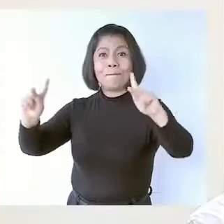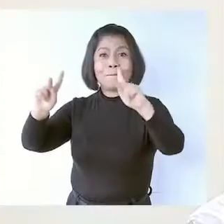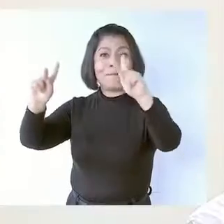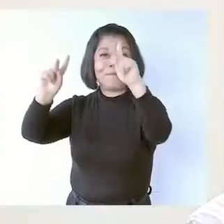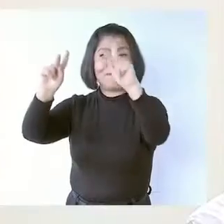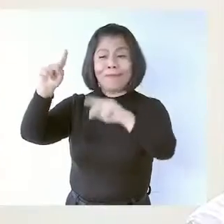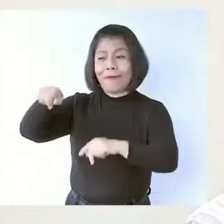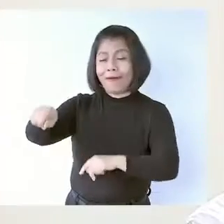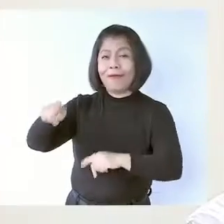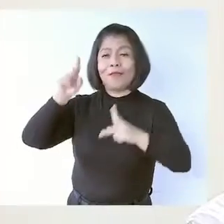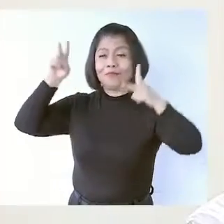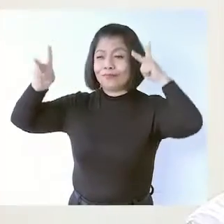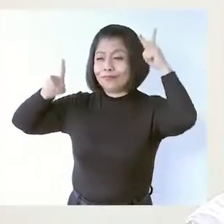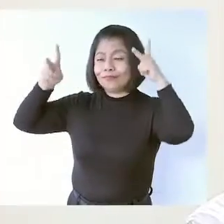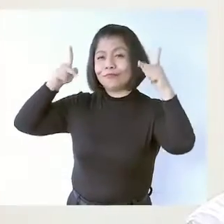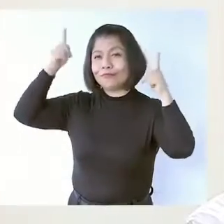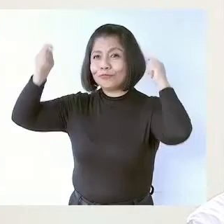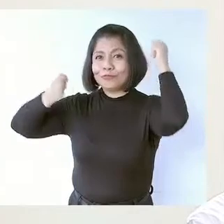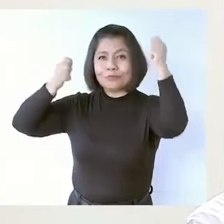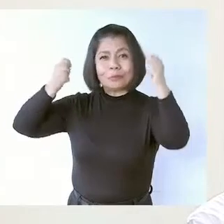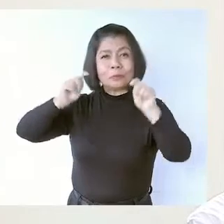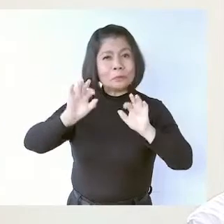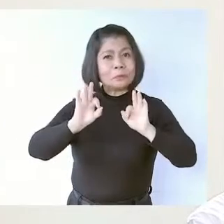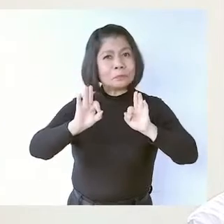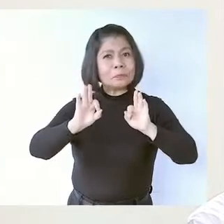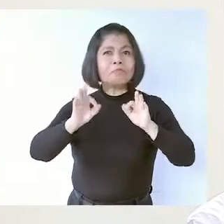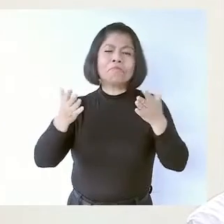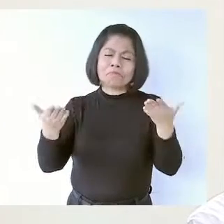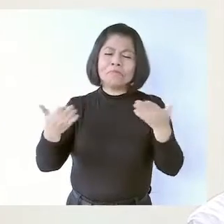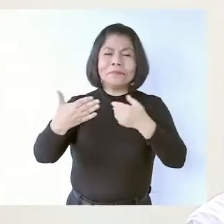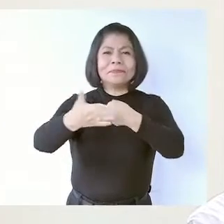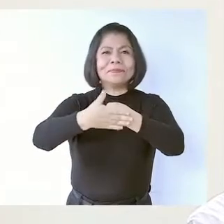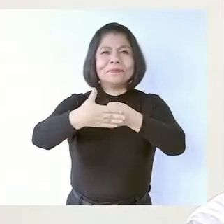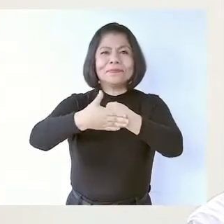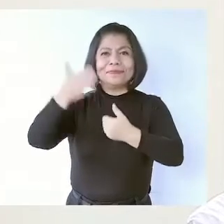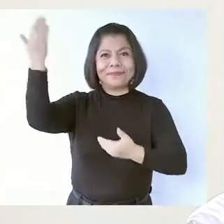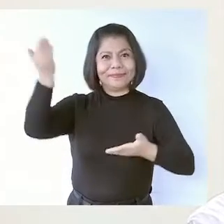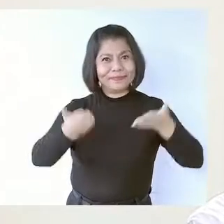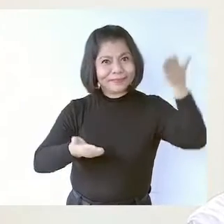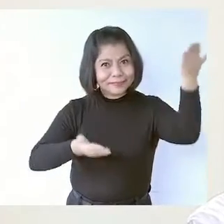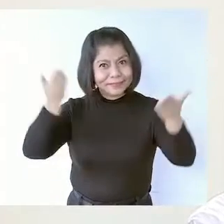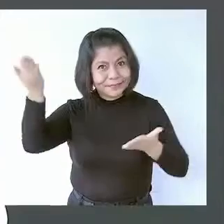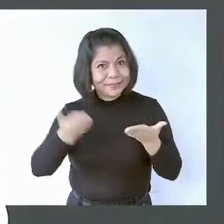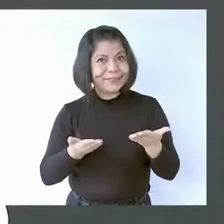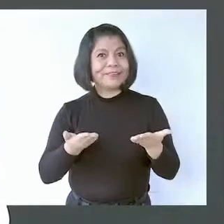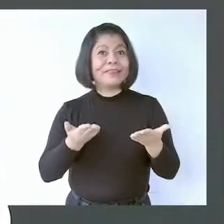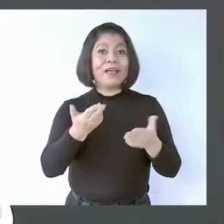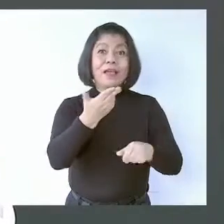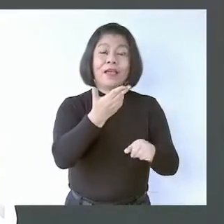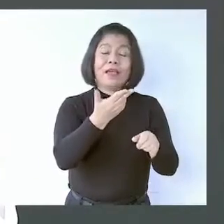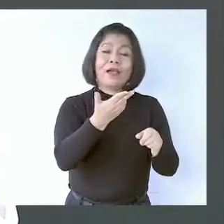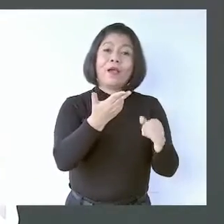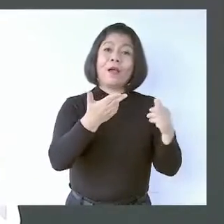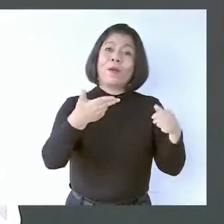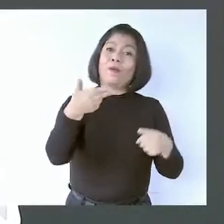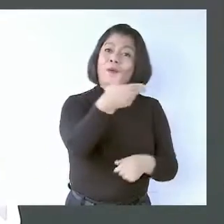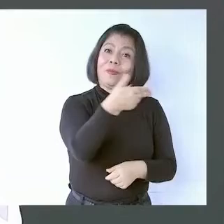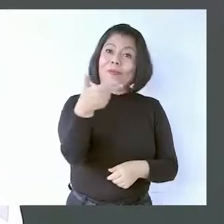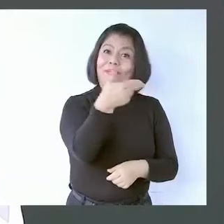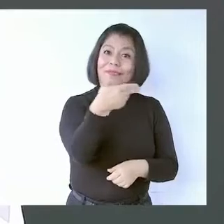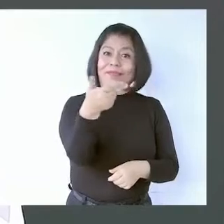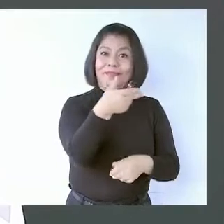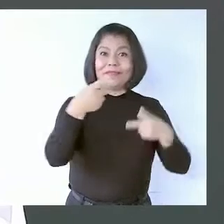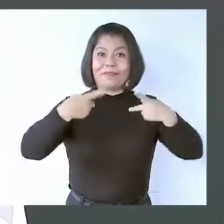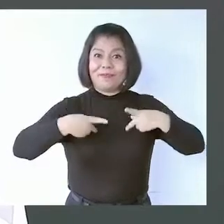tiempo va a haber plena ocupación en hoteles y se va a